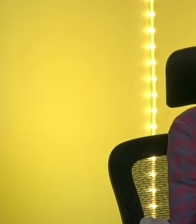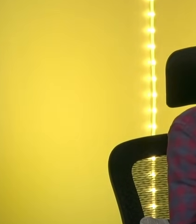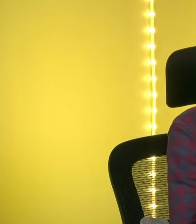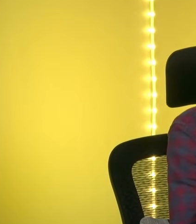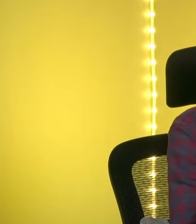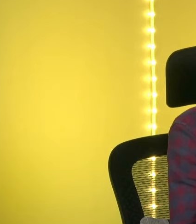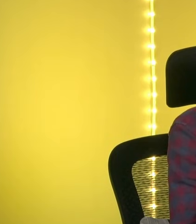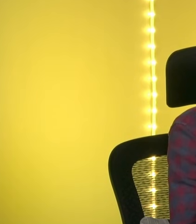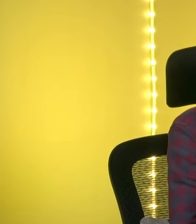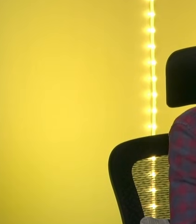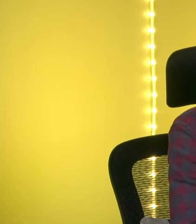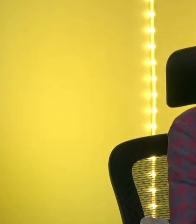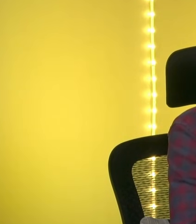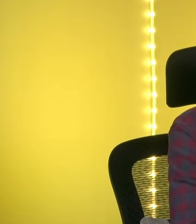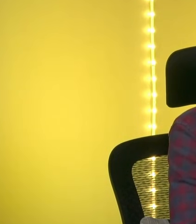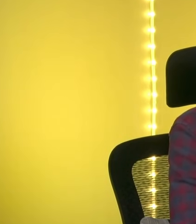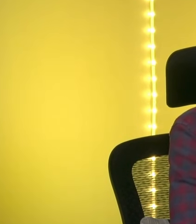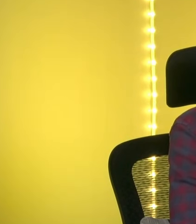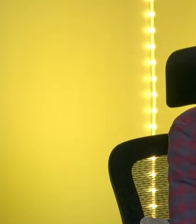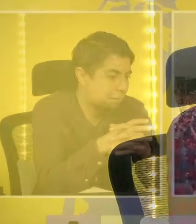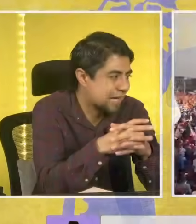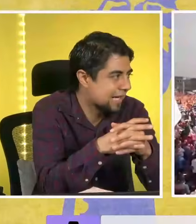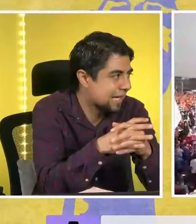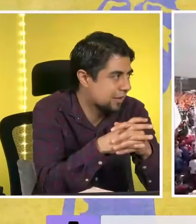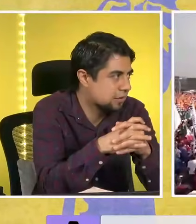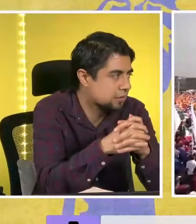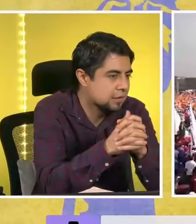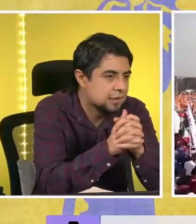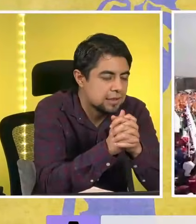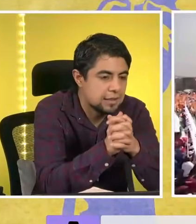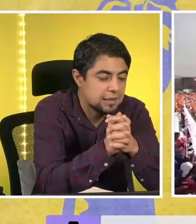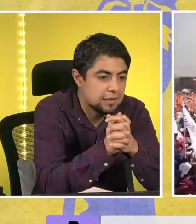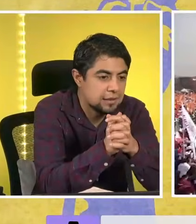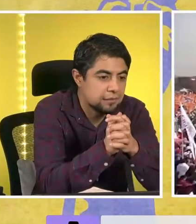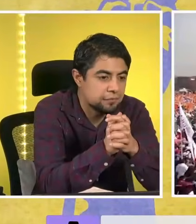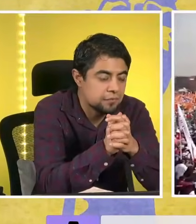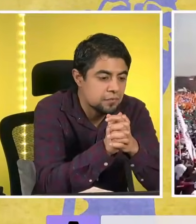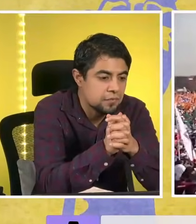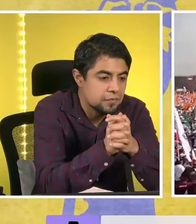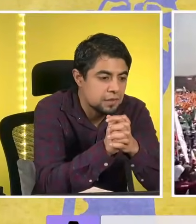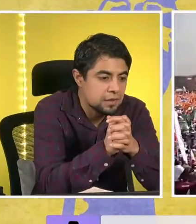perdido instituciones políticas, no ha perdido el poder económico para nada, ¿no?